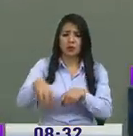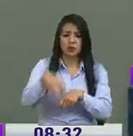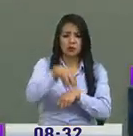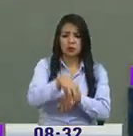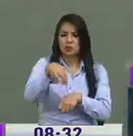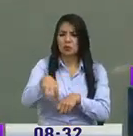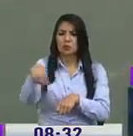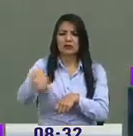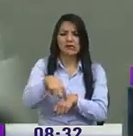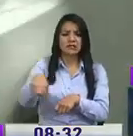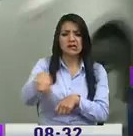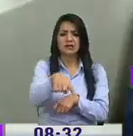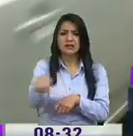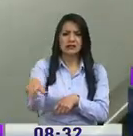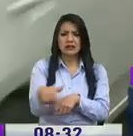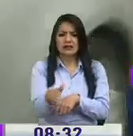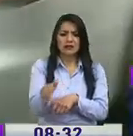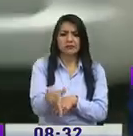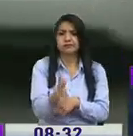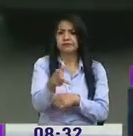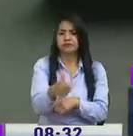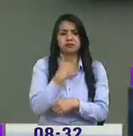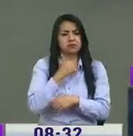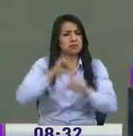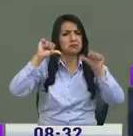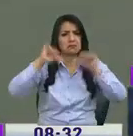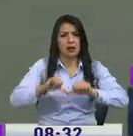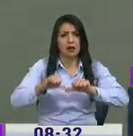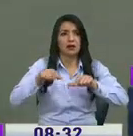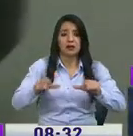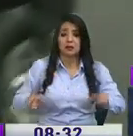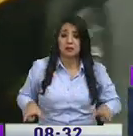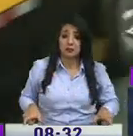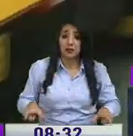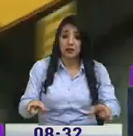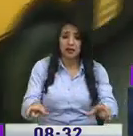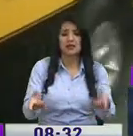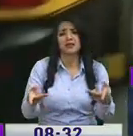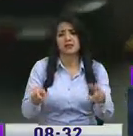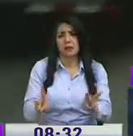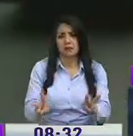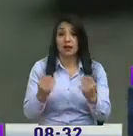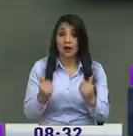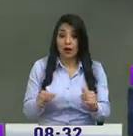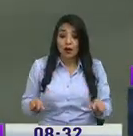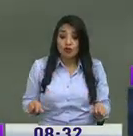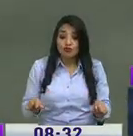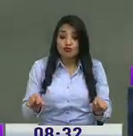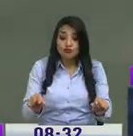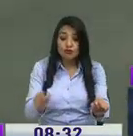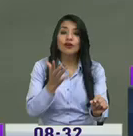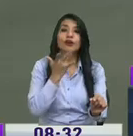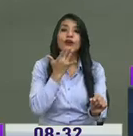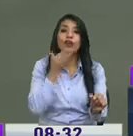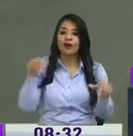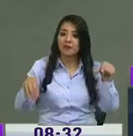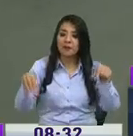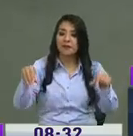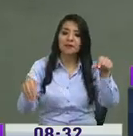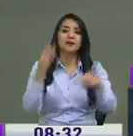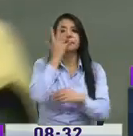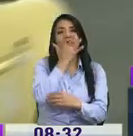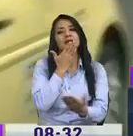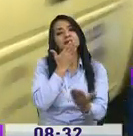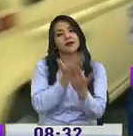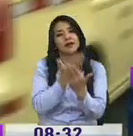bien malita. Entonces, aquí las veredas también, está adoquinada, colores, bien bonito. Estamos agradecidas mucho,